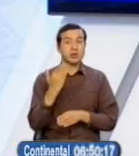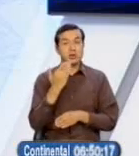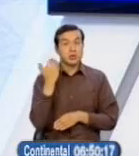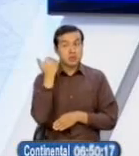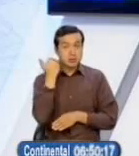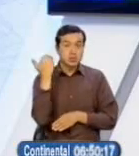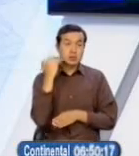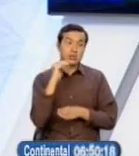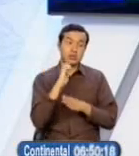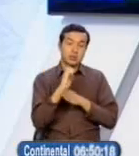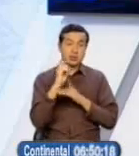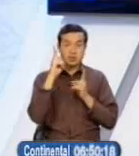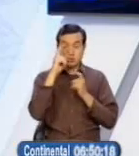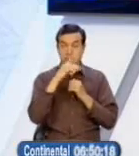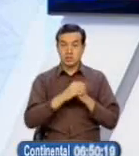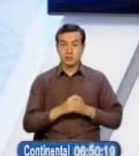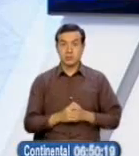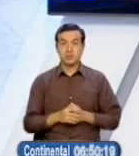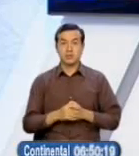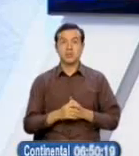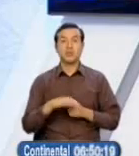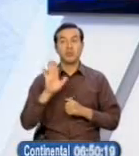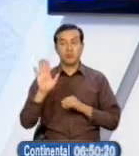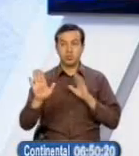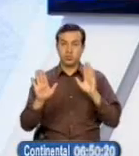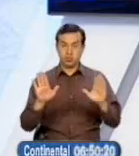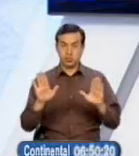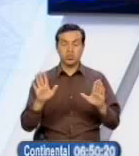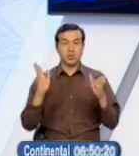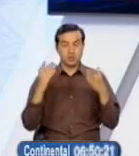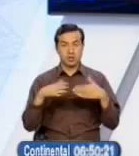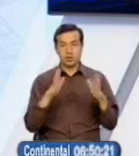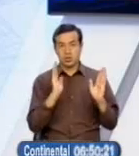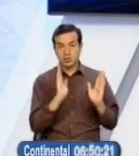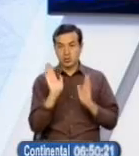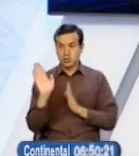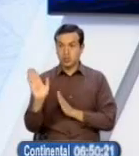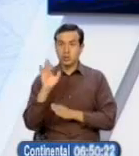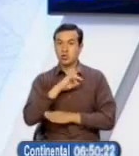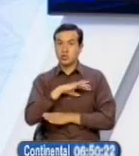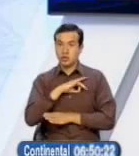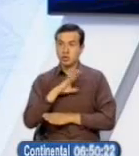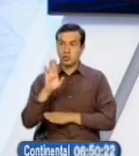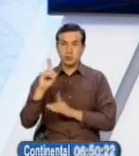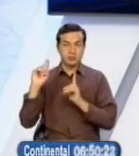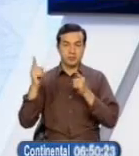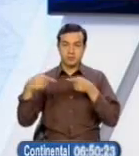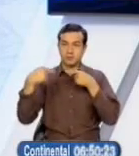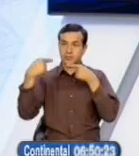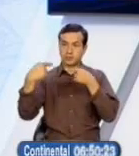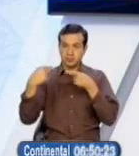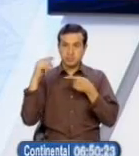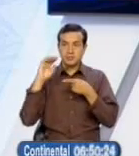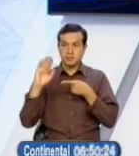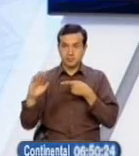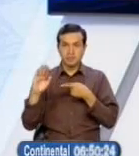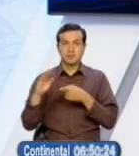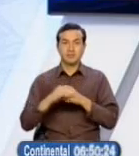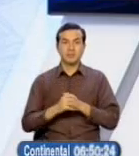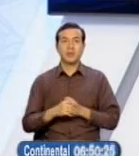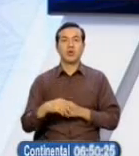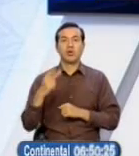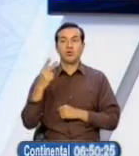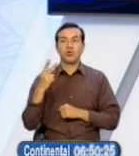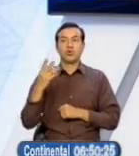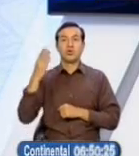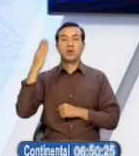peligrosa para la selección ecuatoriana. Son dos escenarios muy distintos, lo hemos remarcado, ¿no? La selección chilena, que es nuestro primer rival, viene pues lógicamente de dos